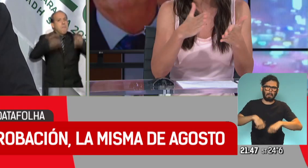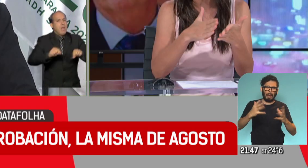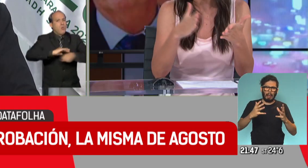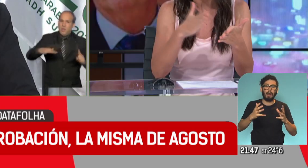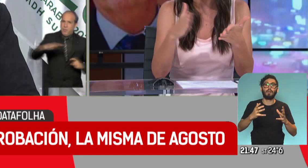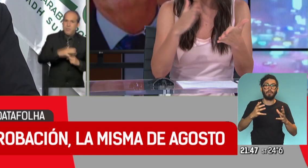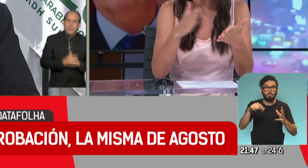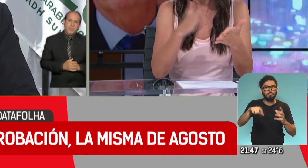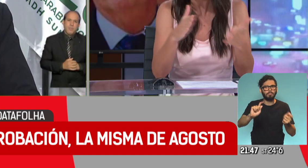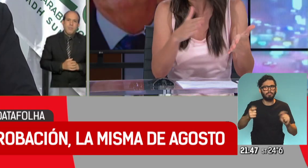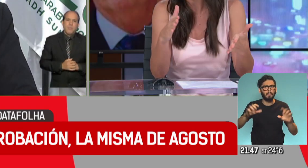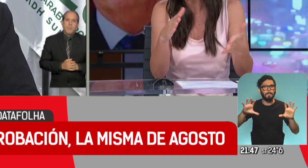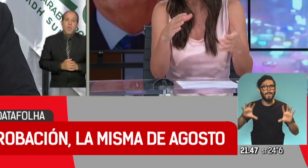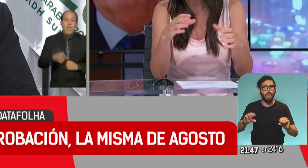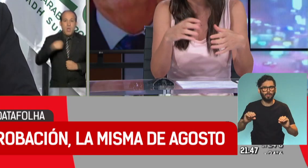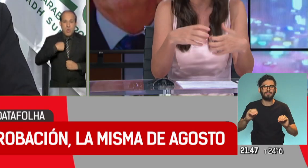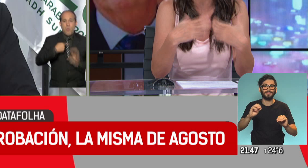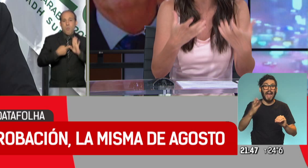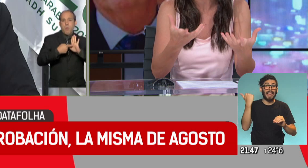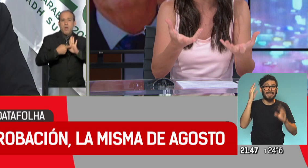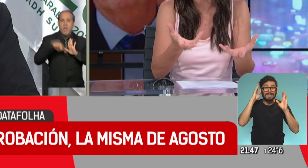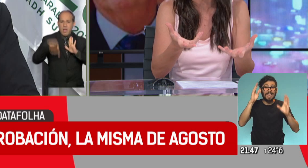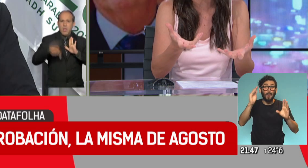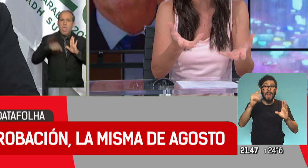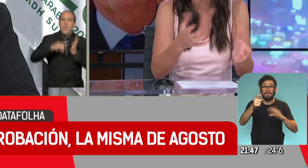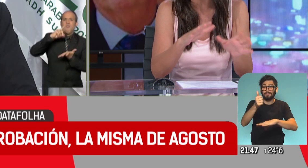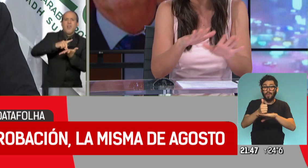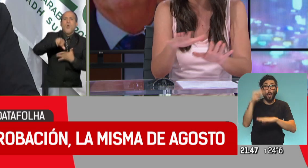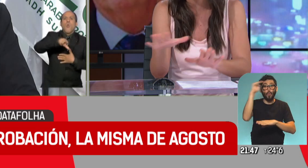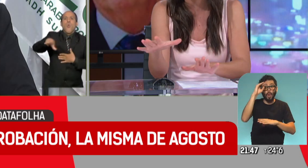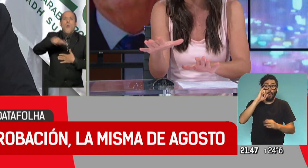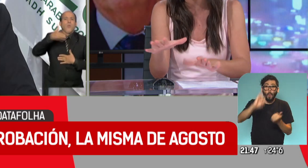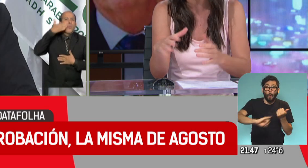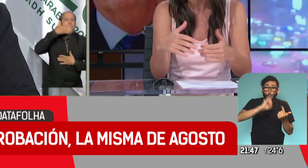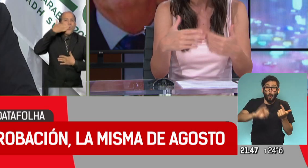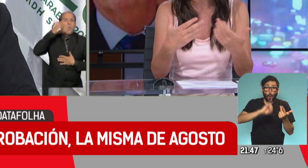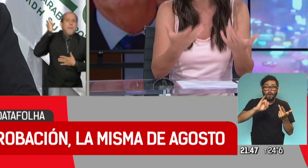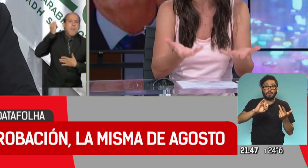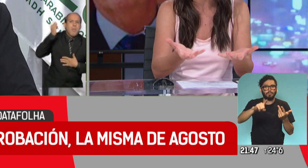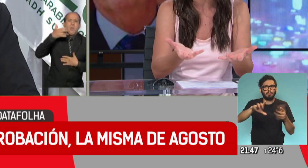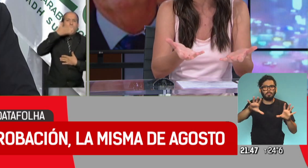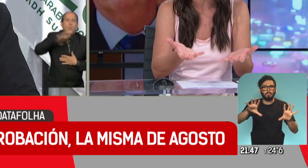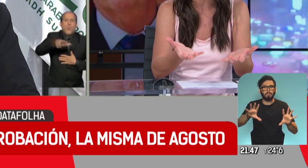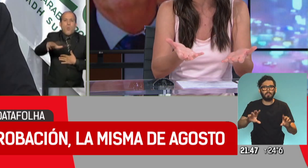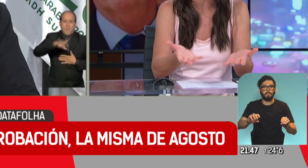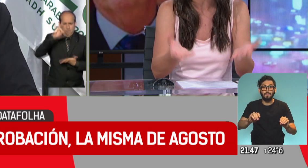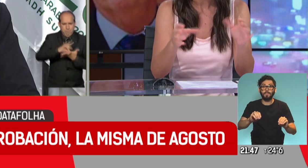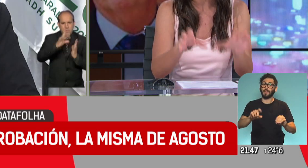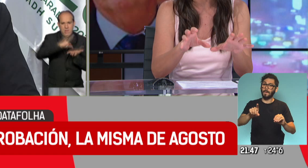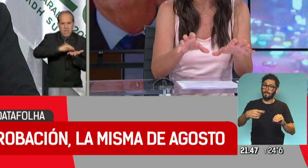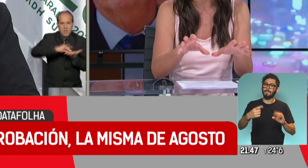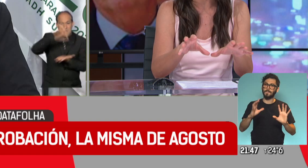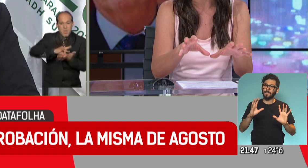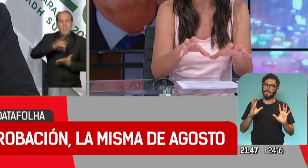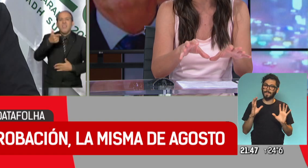de año abordamos más el tema Brasil por las fuertes declaraciones de Bolsonaro. Después se calmó un poco eso y eso tiene también su repercusión